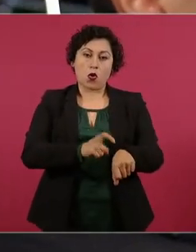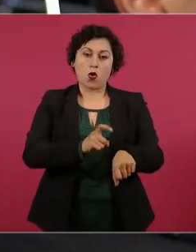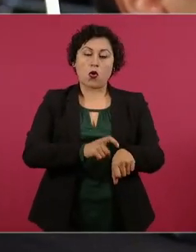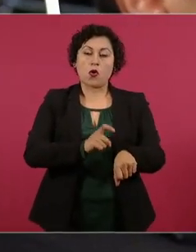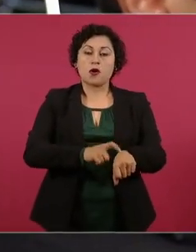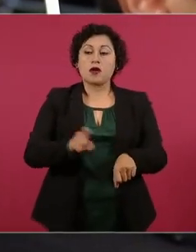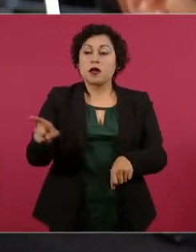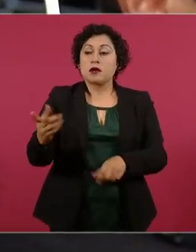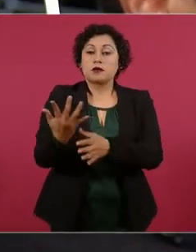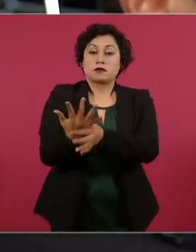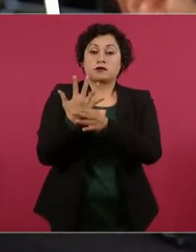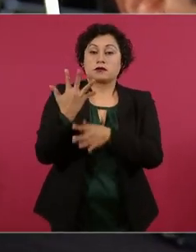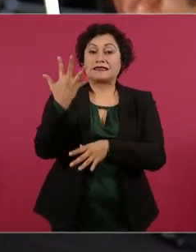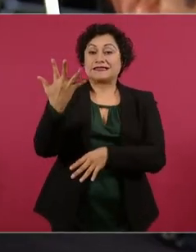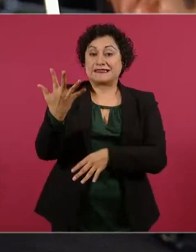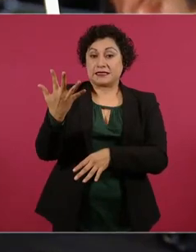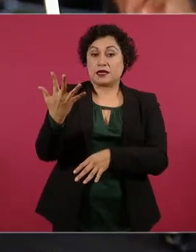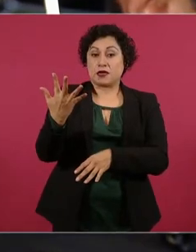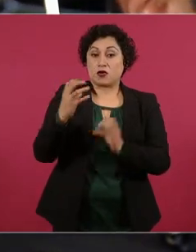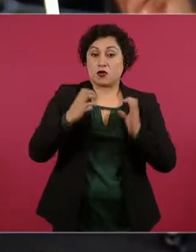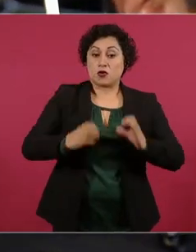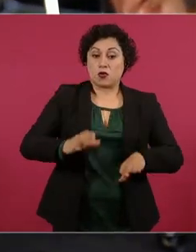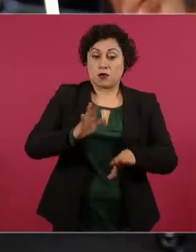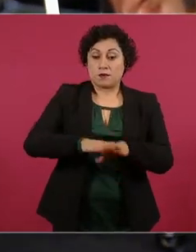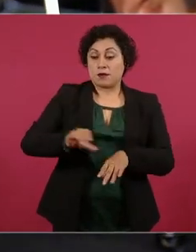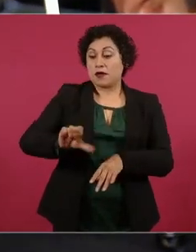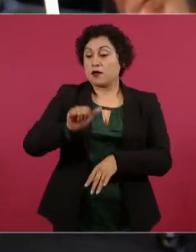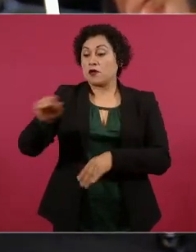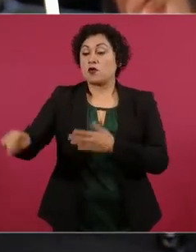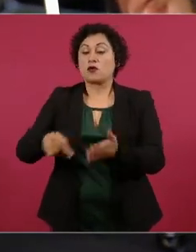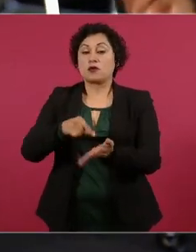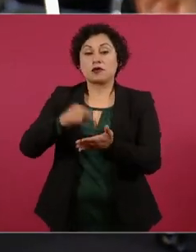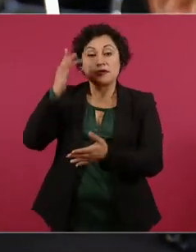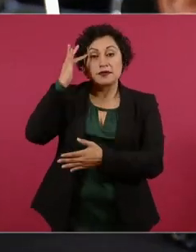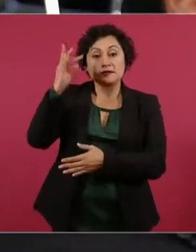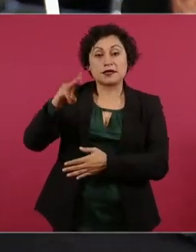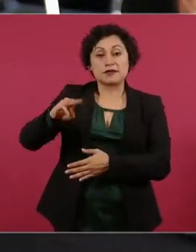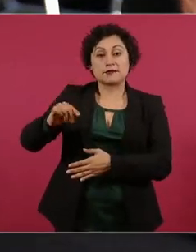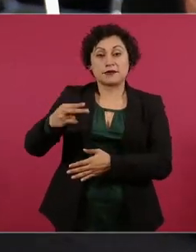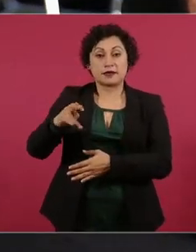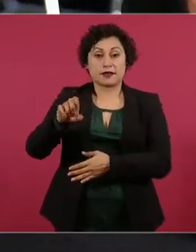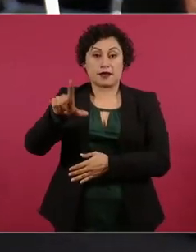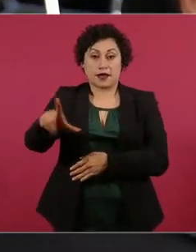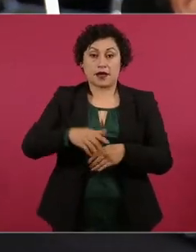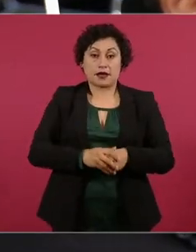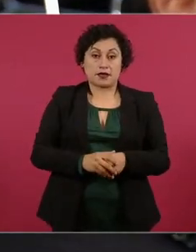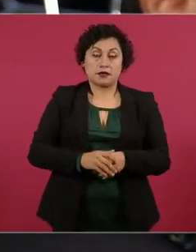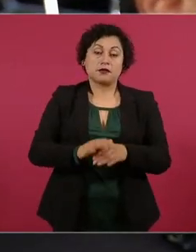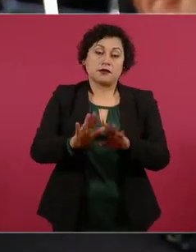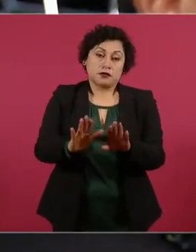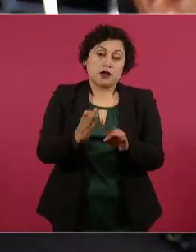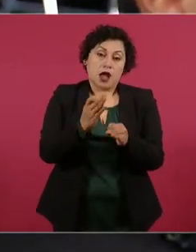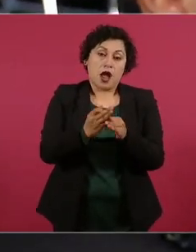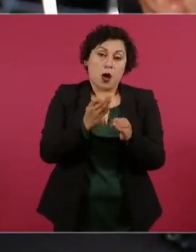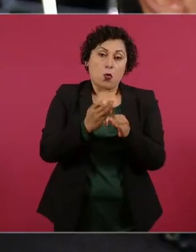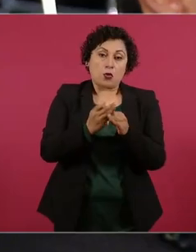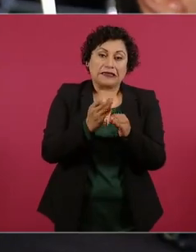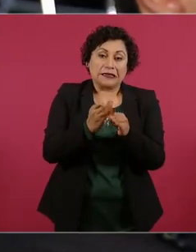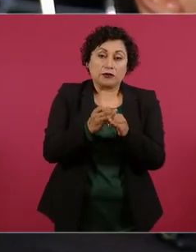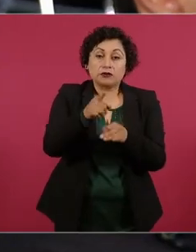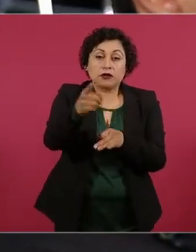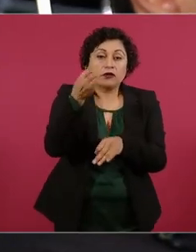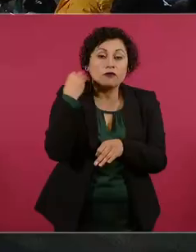cadáveres más calcinados en una región de San Miguel Totolapan, pero esa se dio a conocer mientras está el transcurso de la conferencia. Entonces,